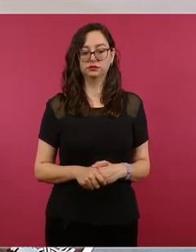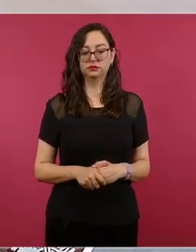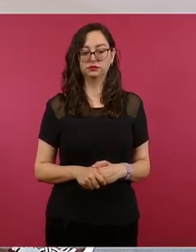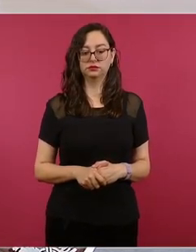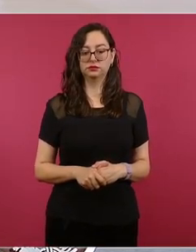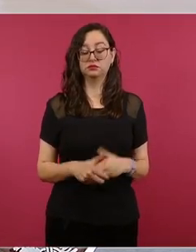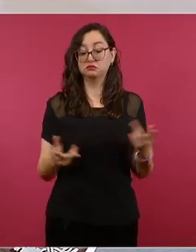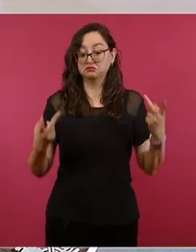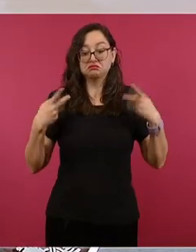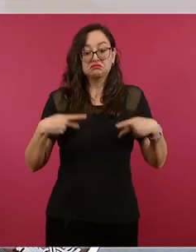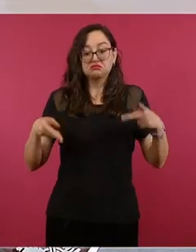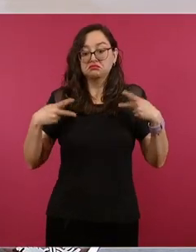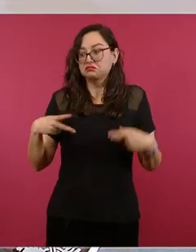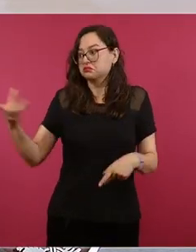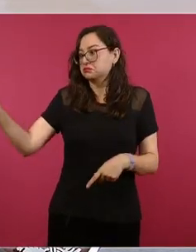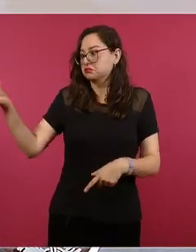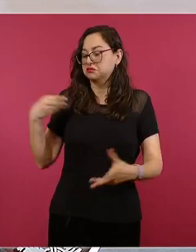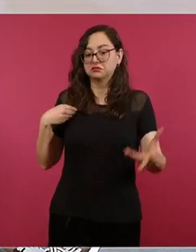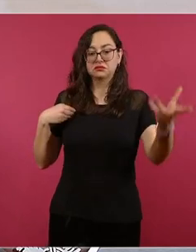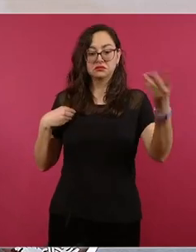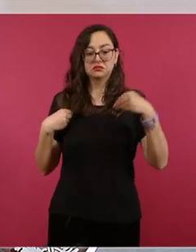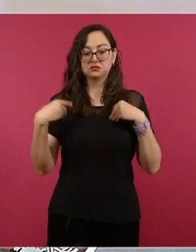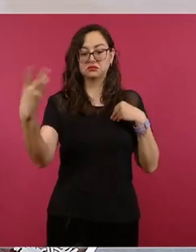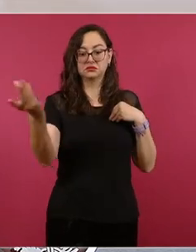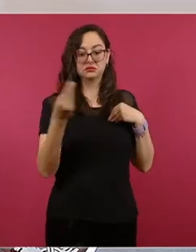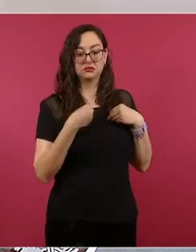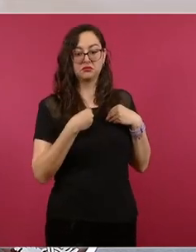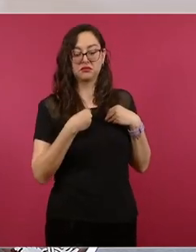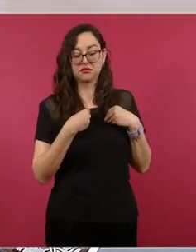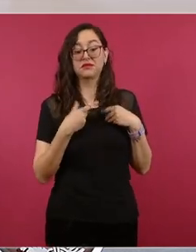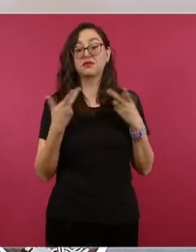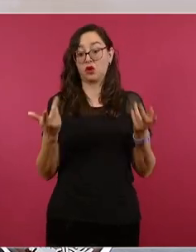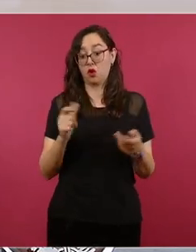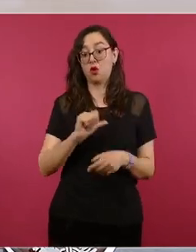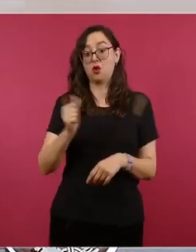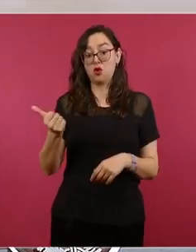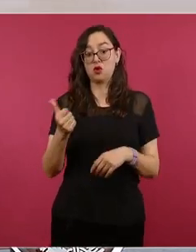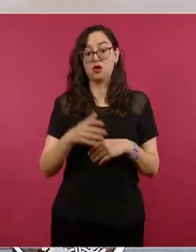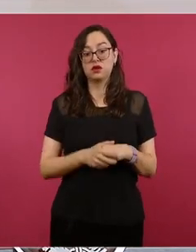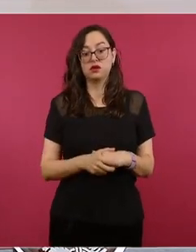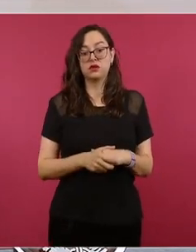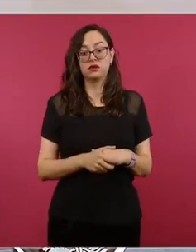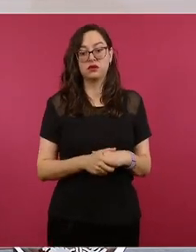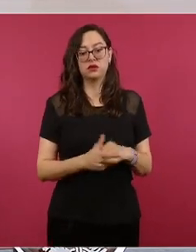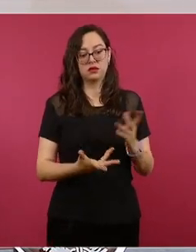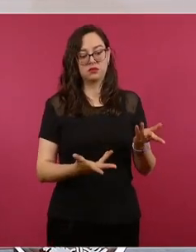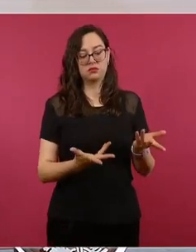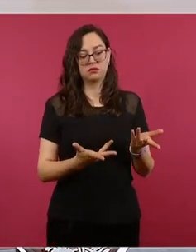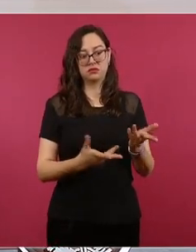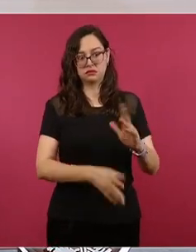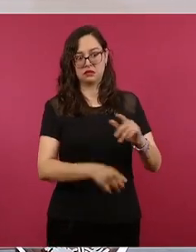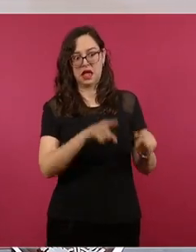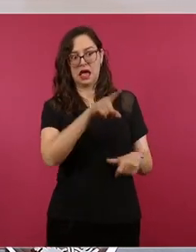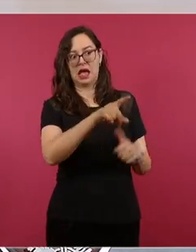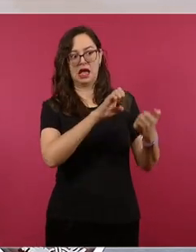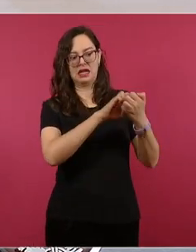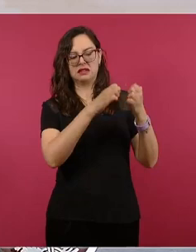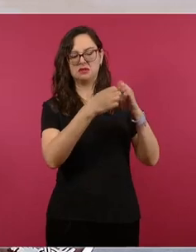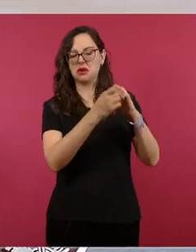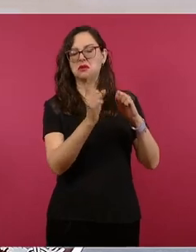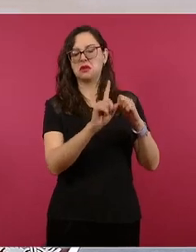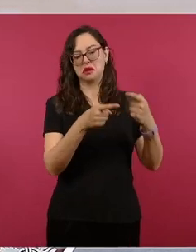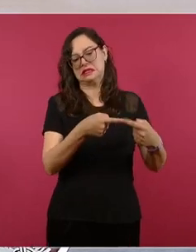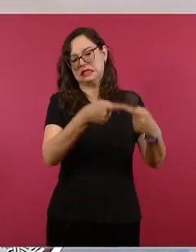Esto me lo da la gente, pero este está mejor. Detente, enemigo, ¿no? Adversario.